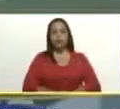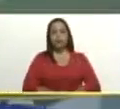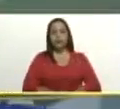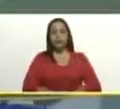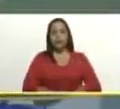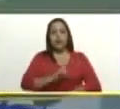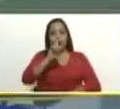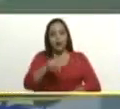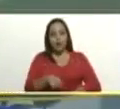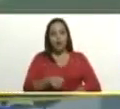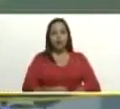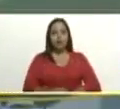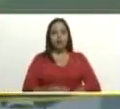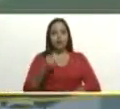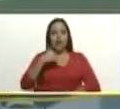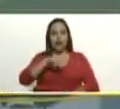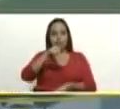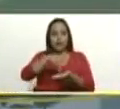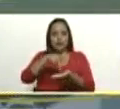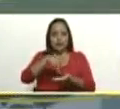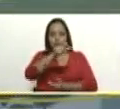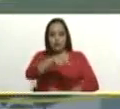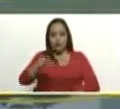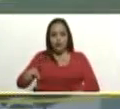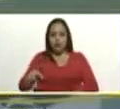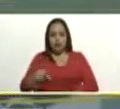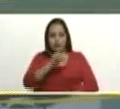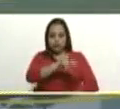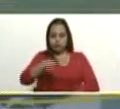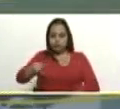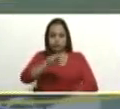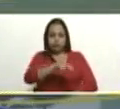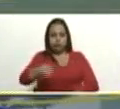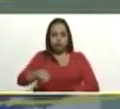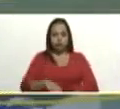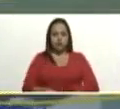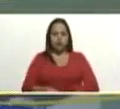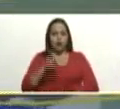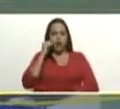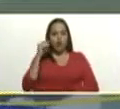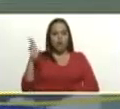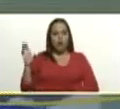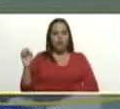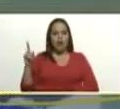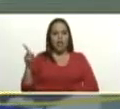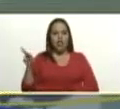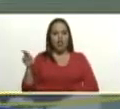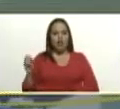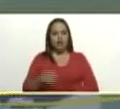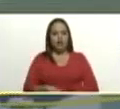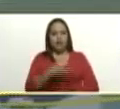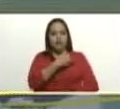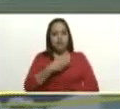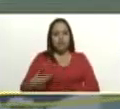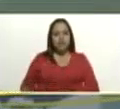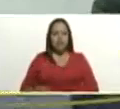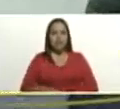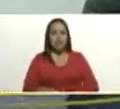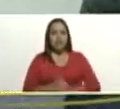También se encuentra entre nosotros Pedro Ibáñez, presidente de la Agencia Venezolana de